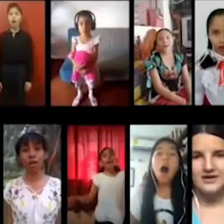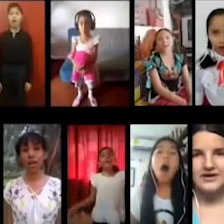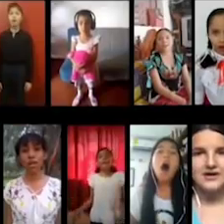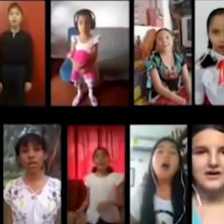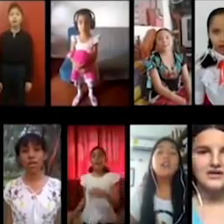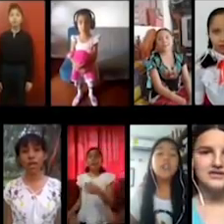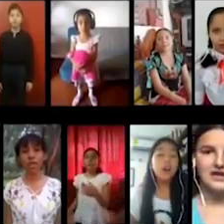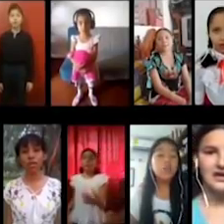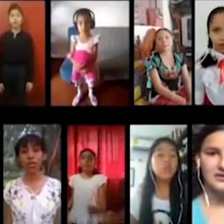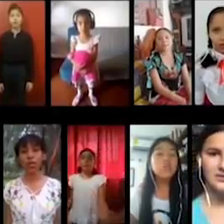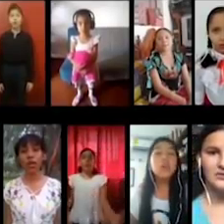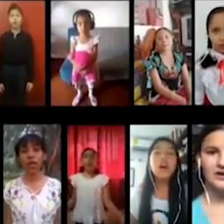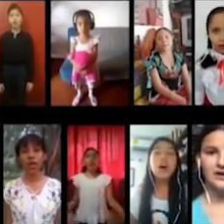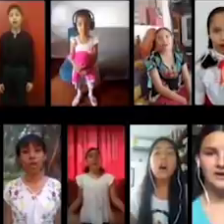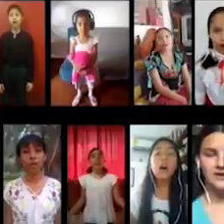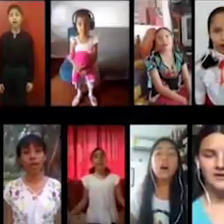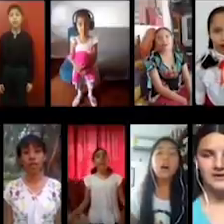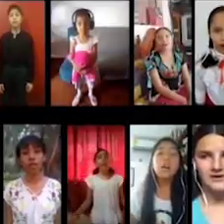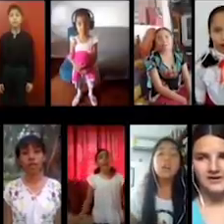¡Gracias!